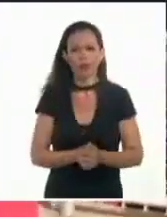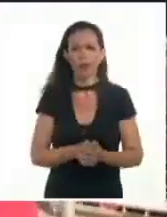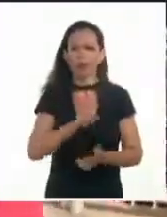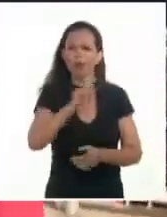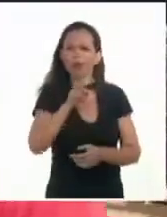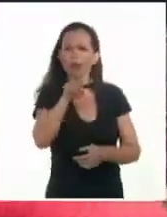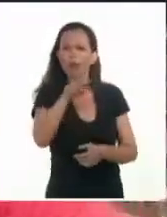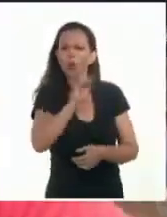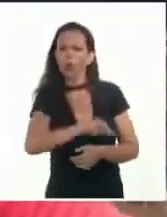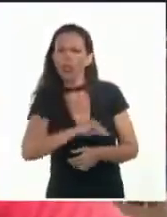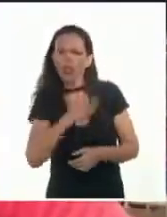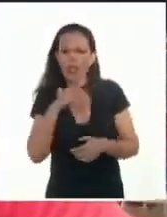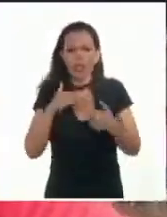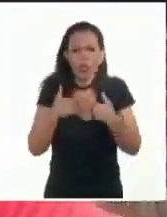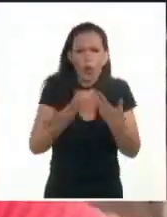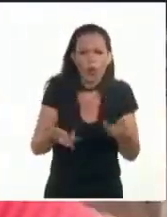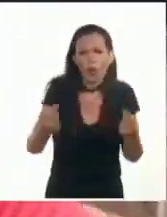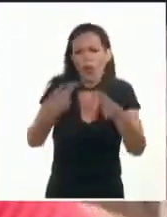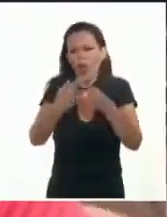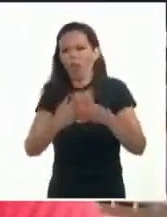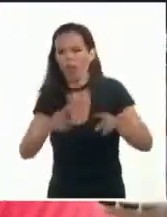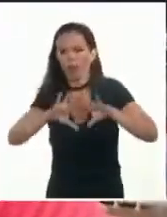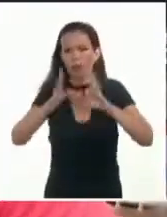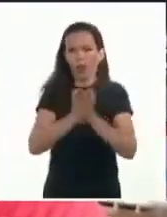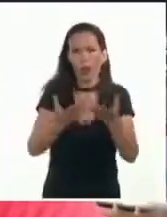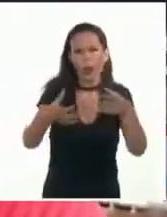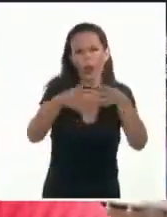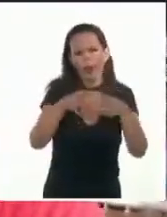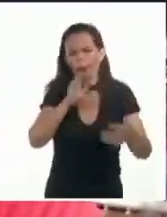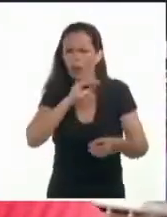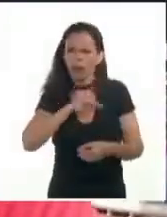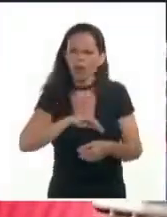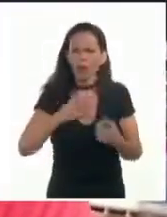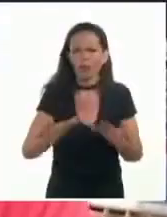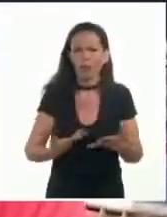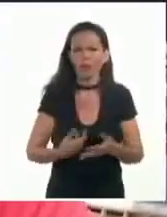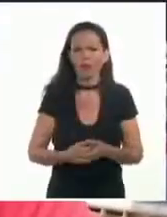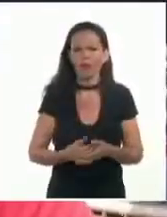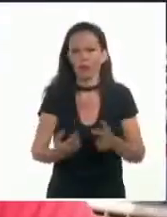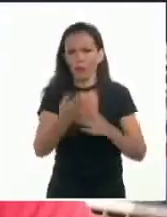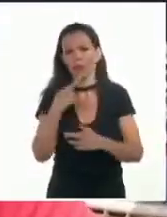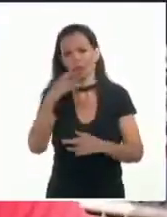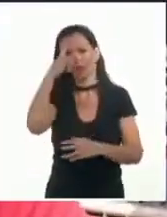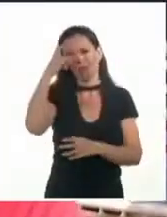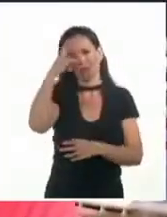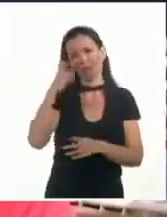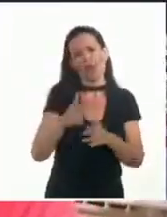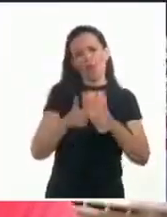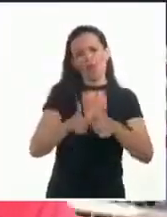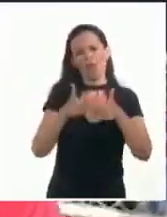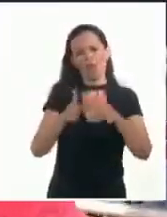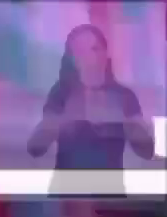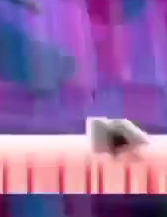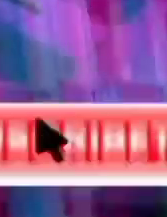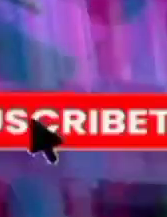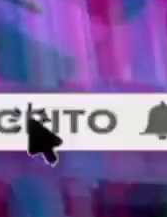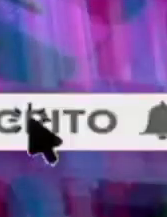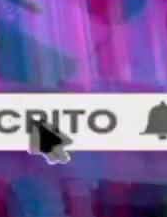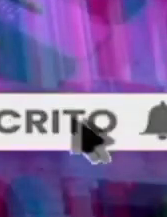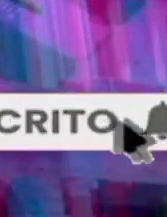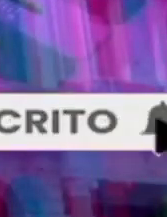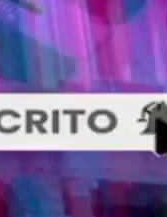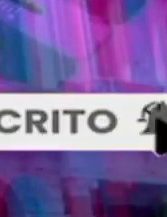villa, el equipo? No, me he sentido bien, bien, bien, gracias a Dios. Ahí, con los muchachos, todo contento, gracias a Dios.